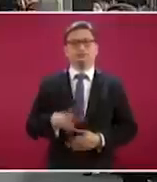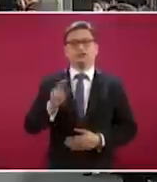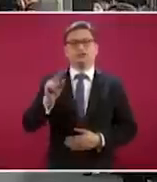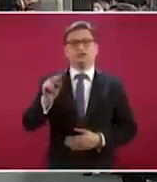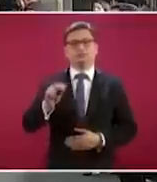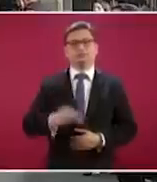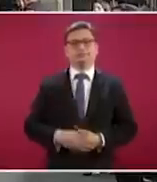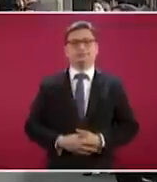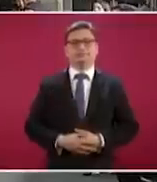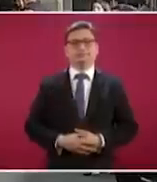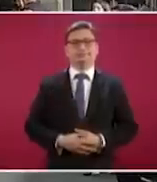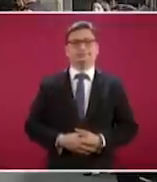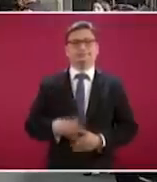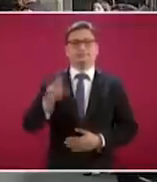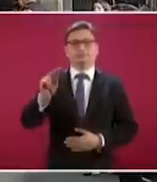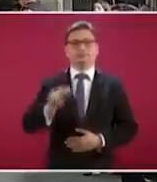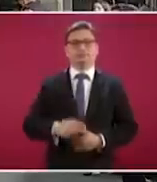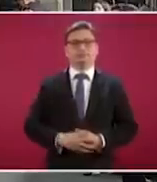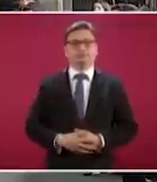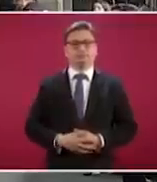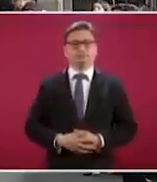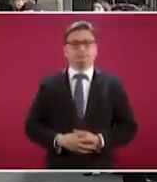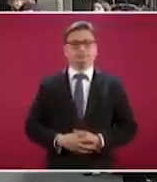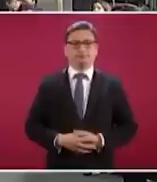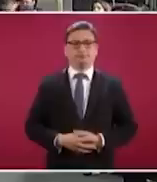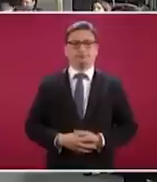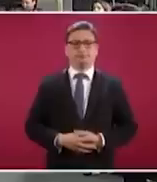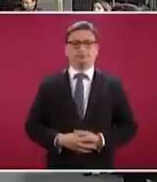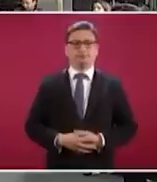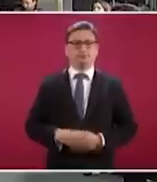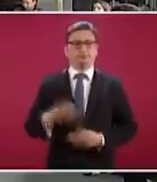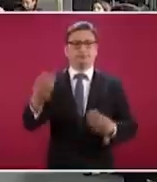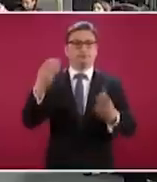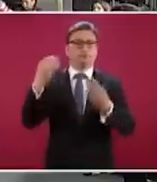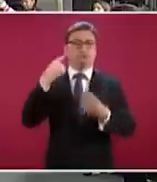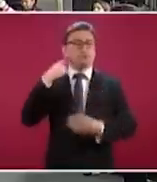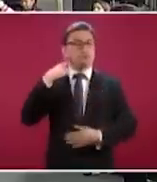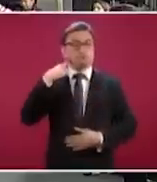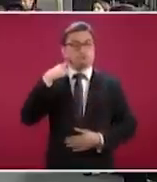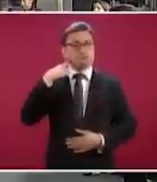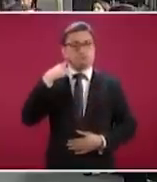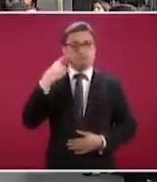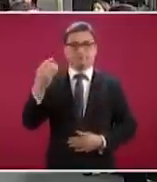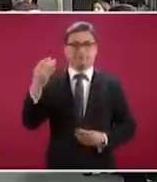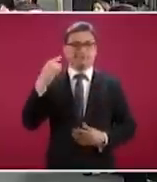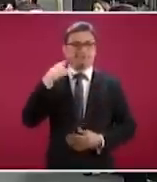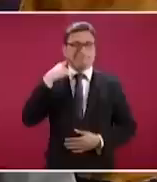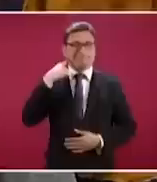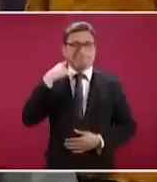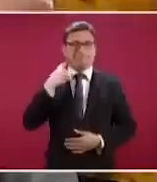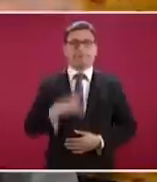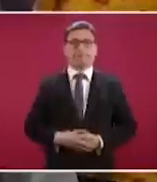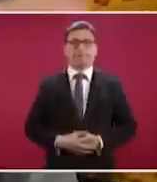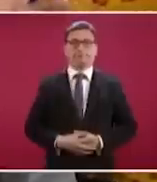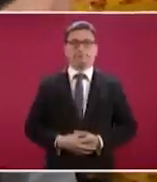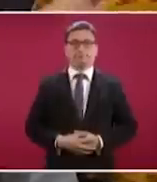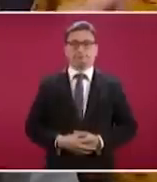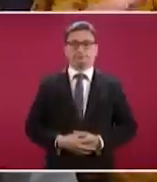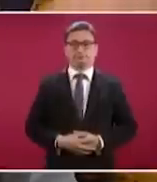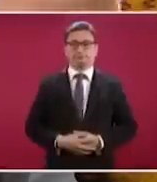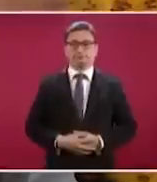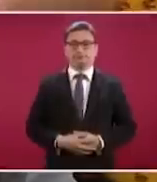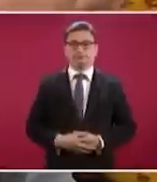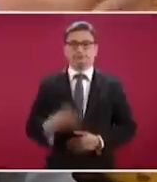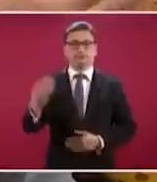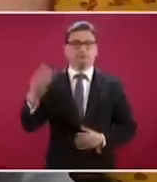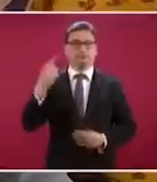no? No. No. Presidente, el problema de fondo aquí, las causas. Perdón, Carlos Cabeza, del diario Nuevo Laredo.